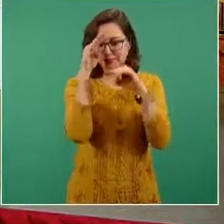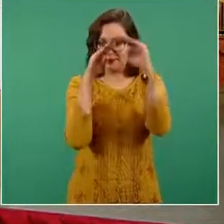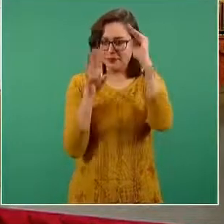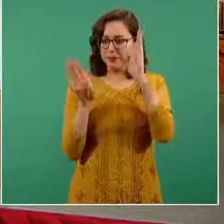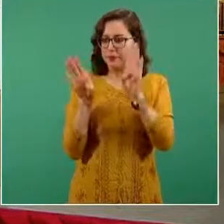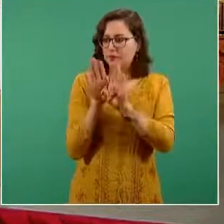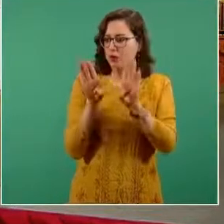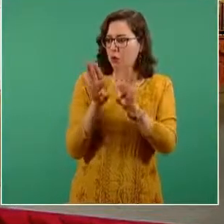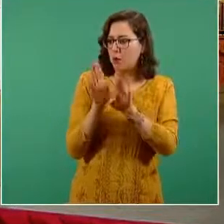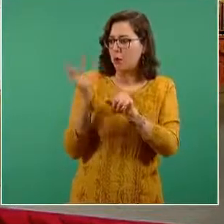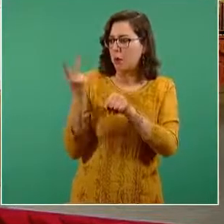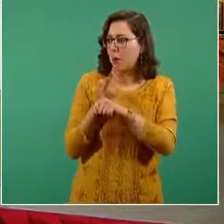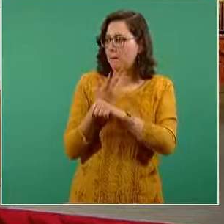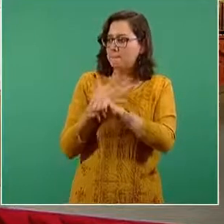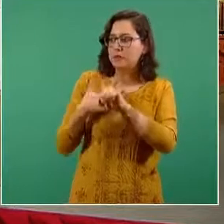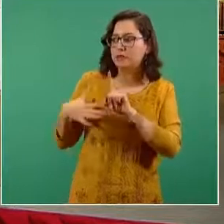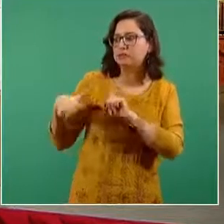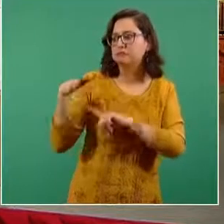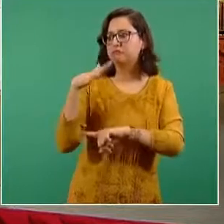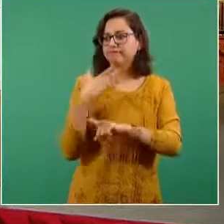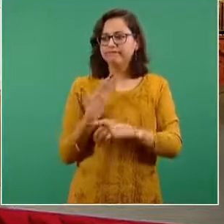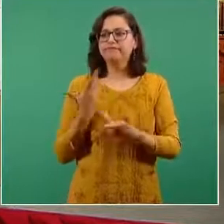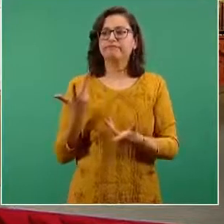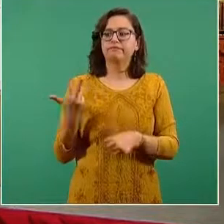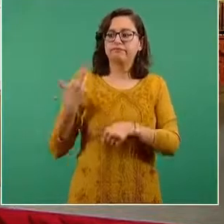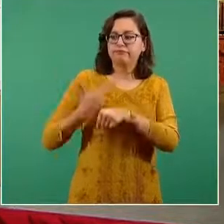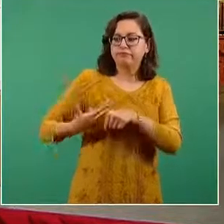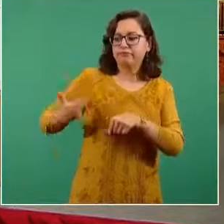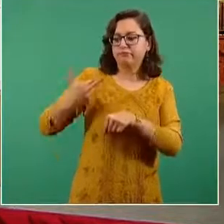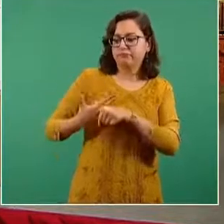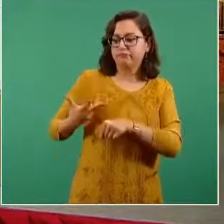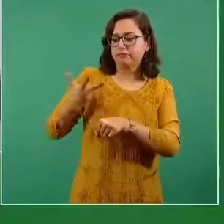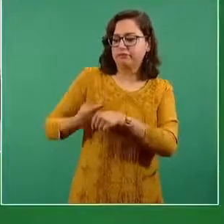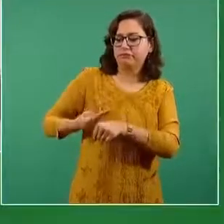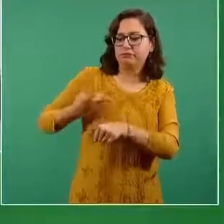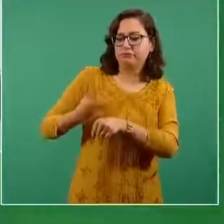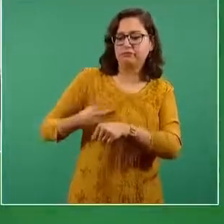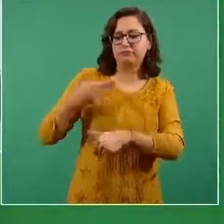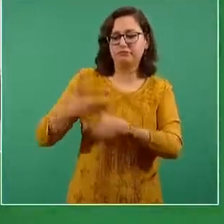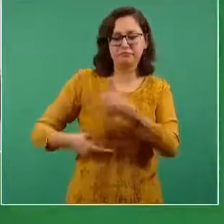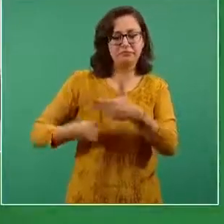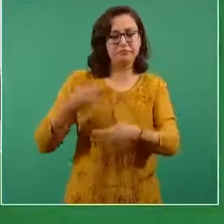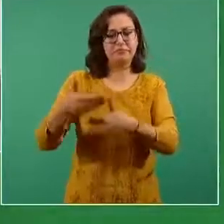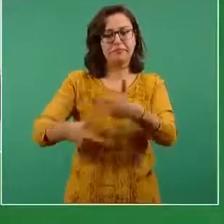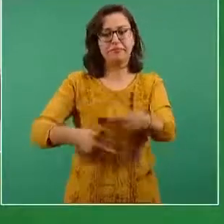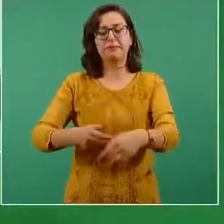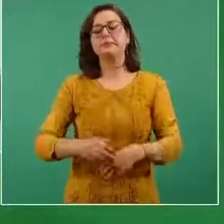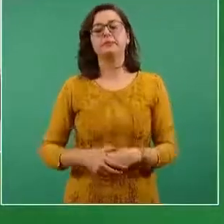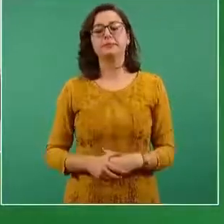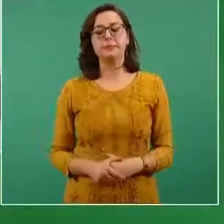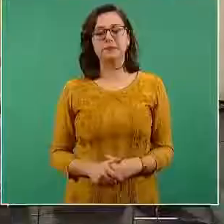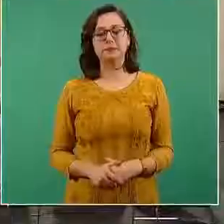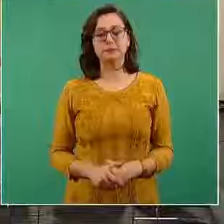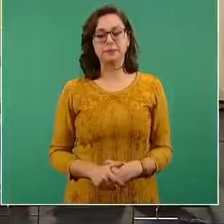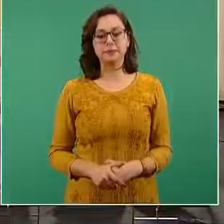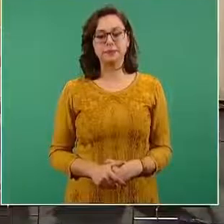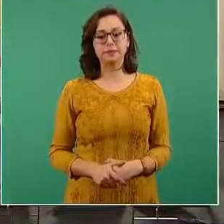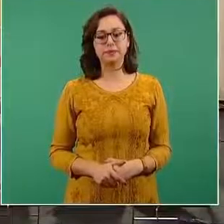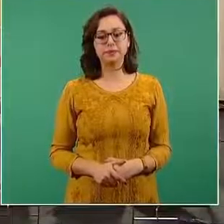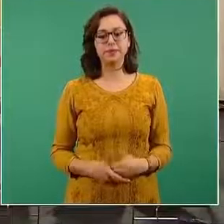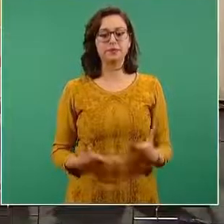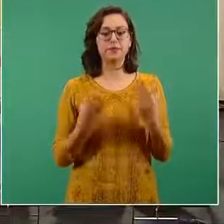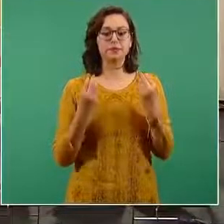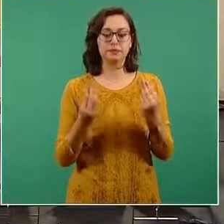de la situación en el estado y vamos afinando la estrategia según nos dicte la información.